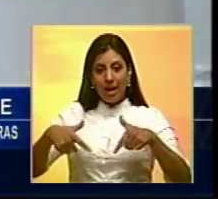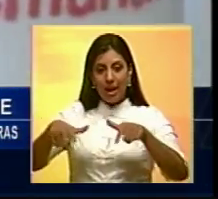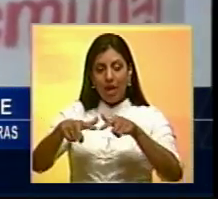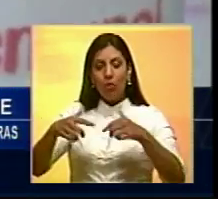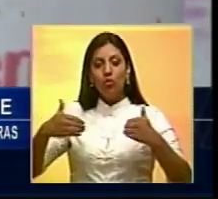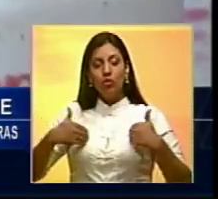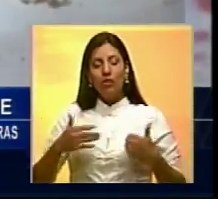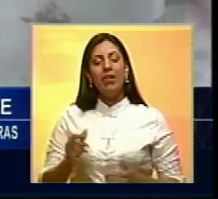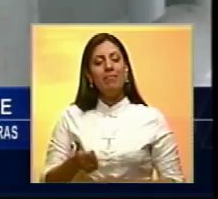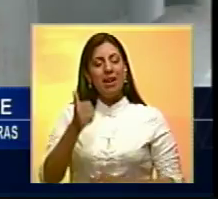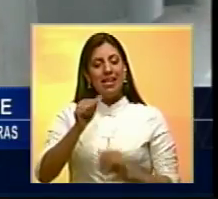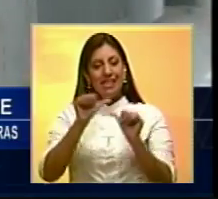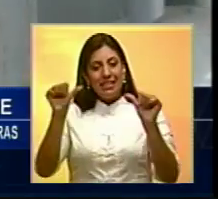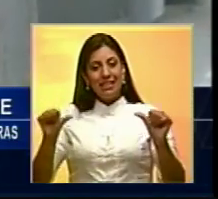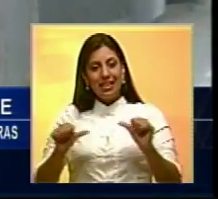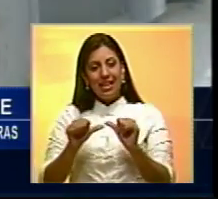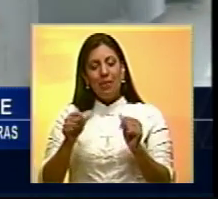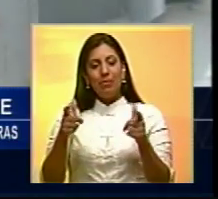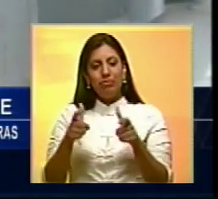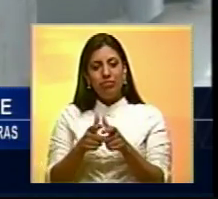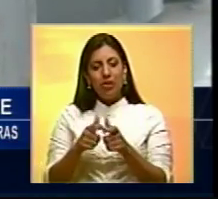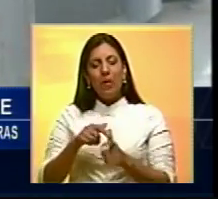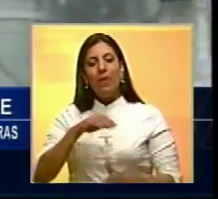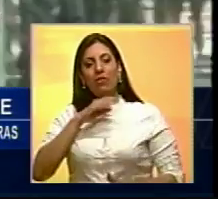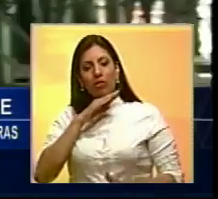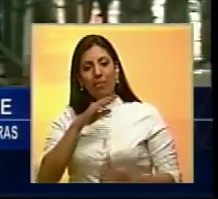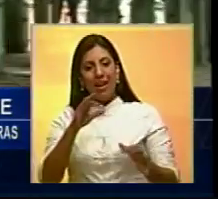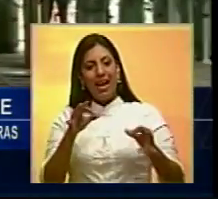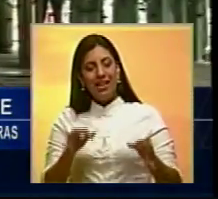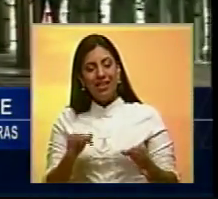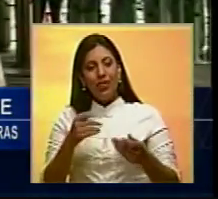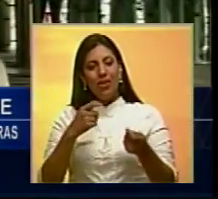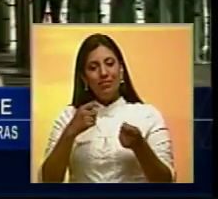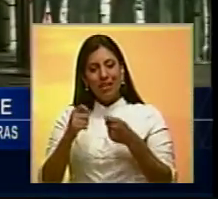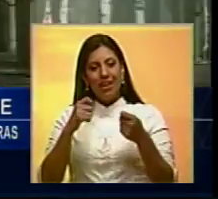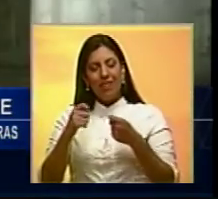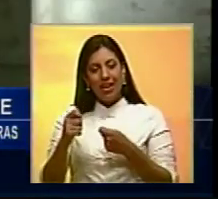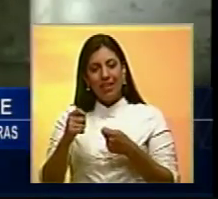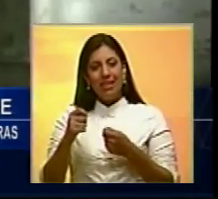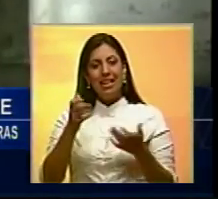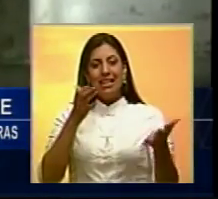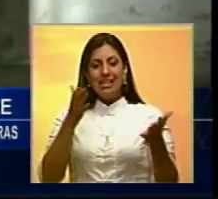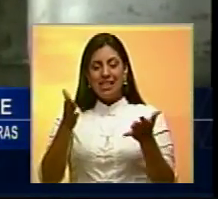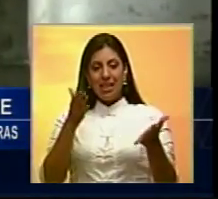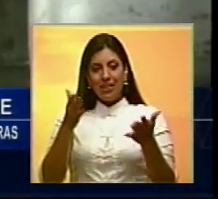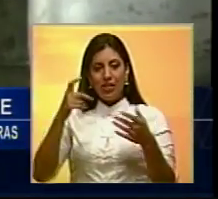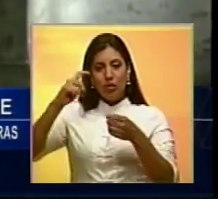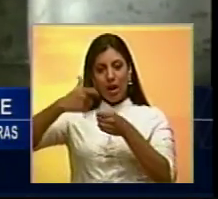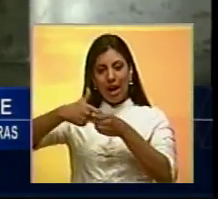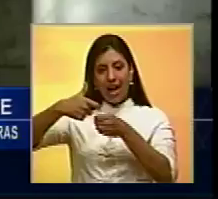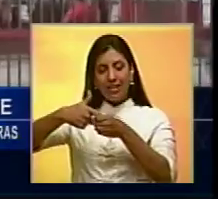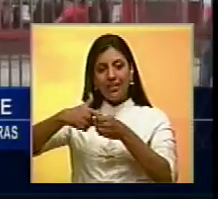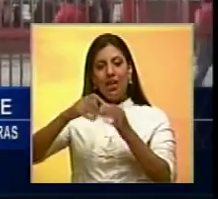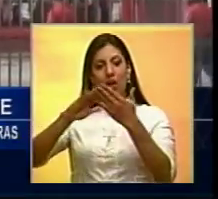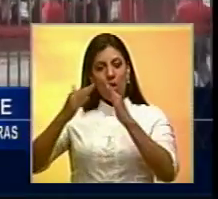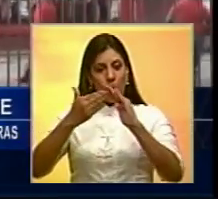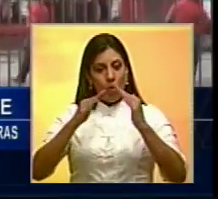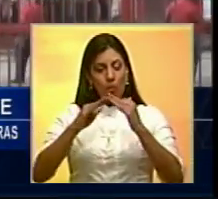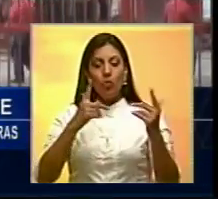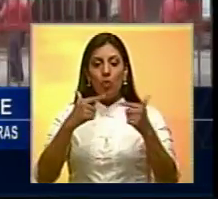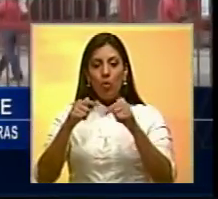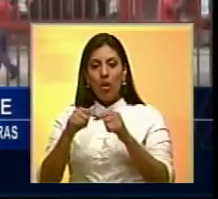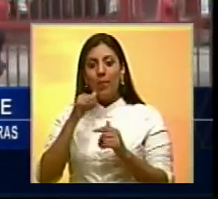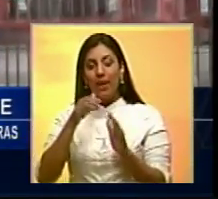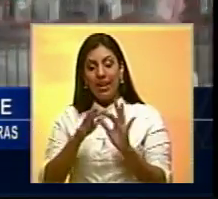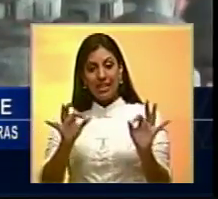afectando automáticamente el sistema para minimizar el impacto y garantizar el suministro del servicio. La filial del gas comunal implementó un